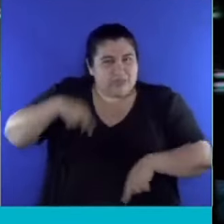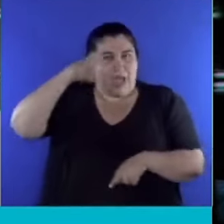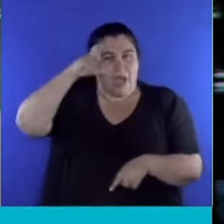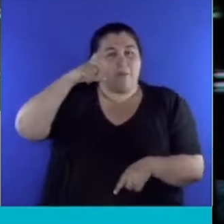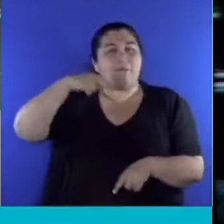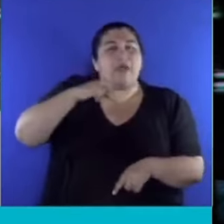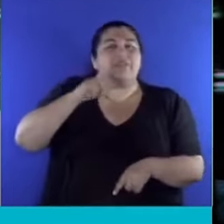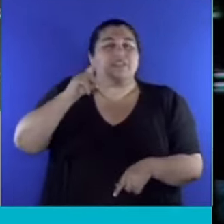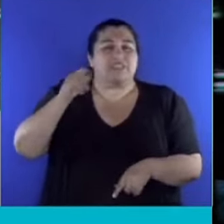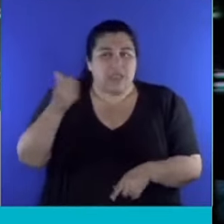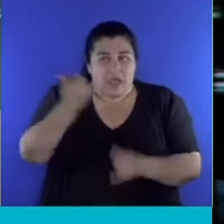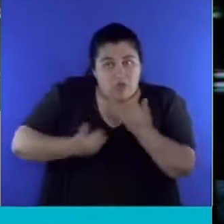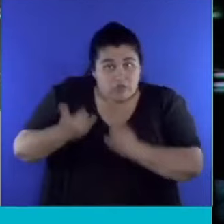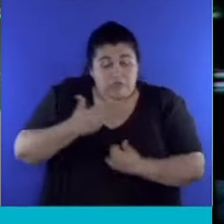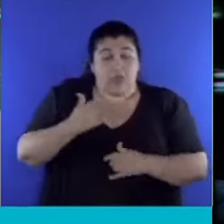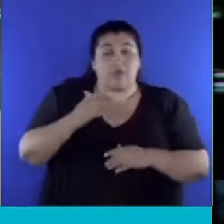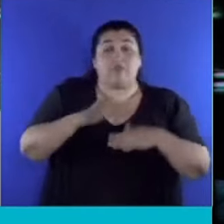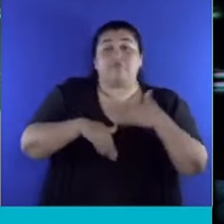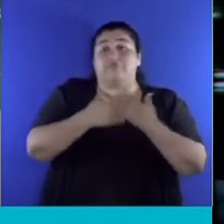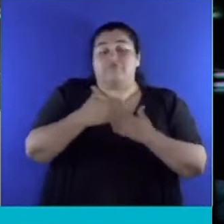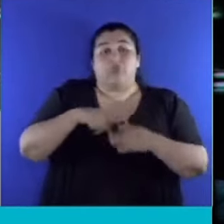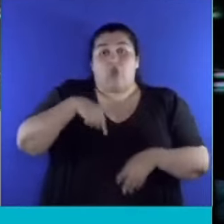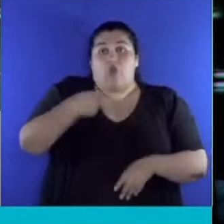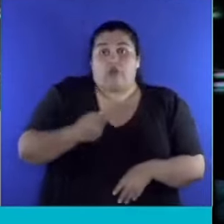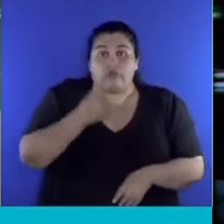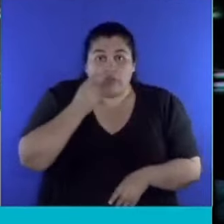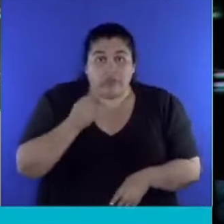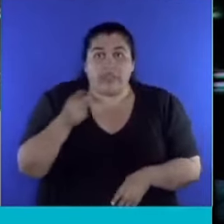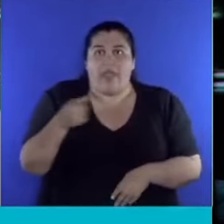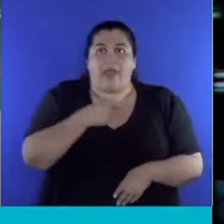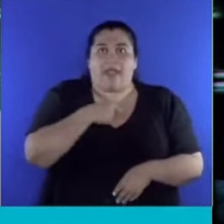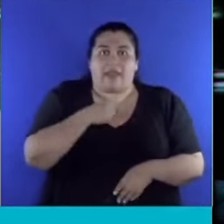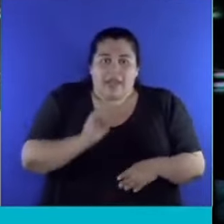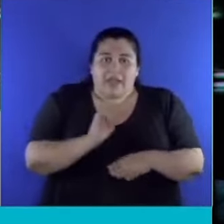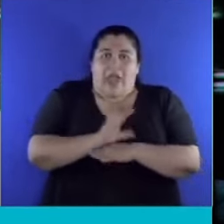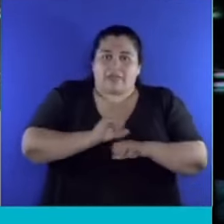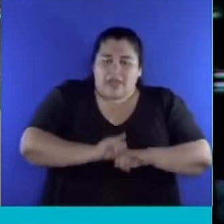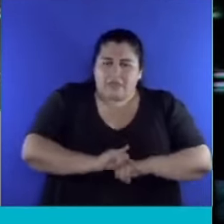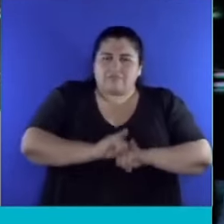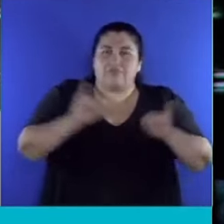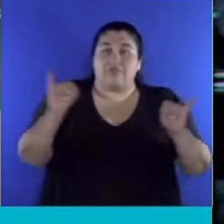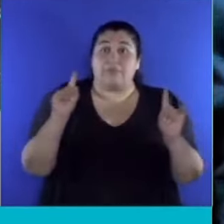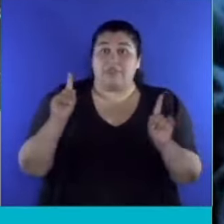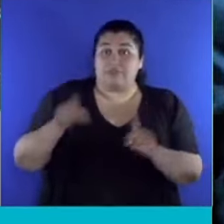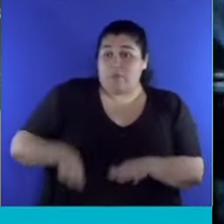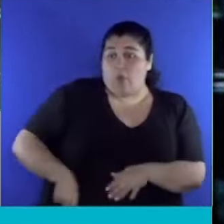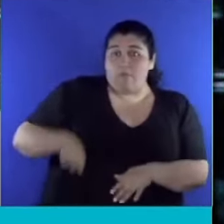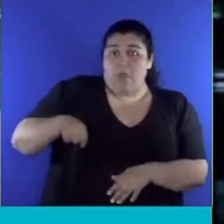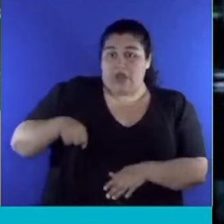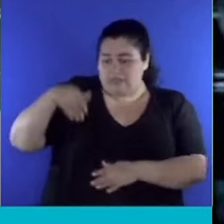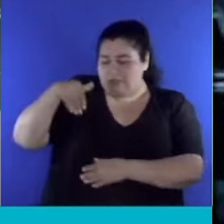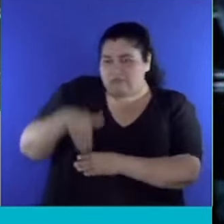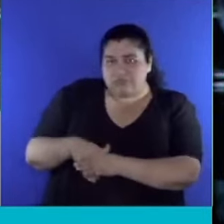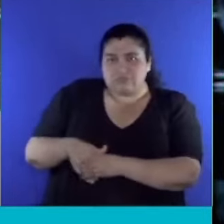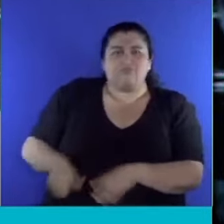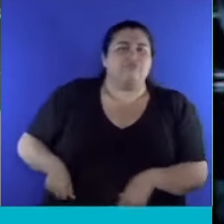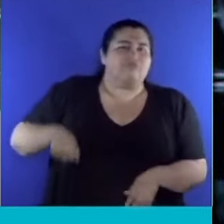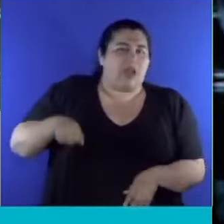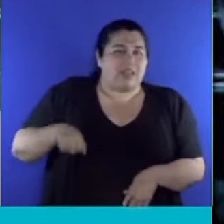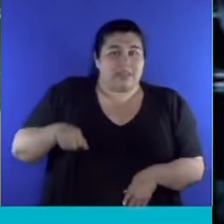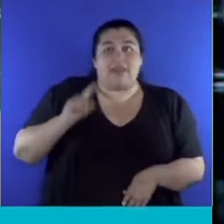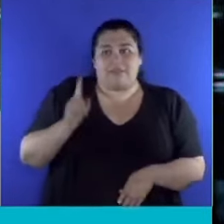eso al otro día de haberla escrito sale a difundirla en un maletín en un maletín en donde